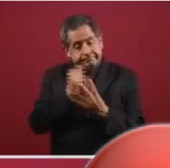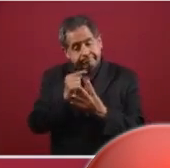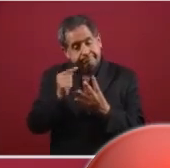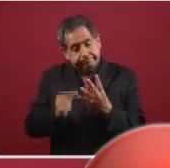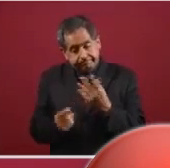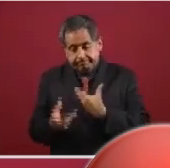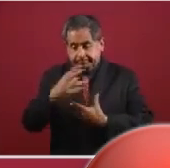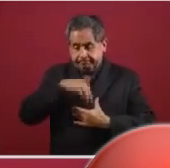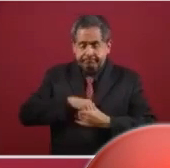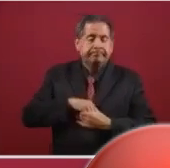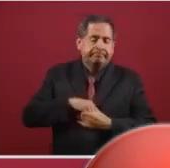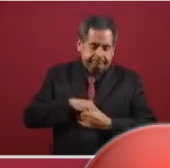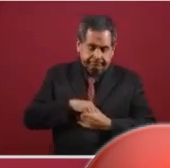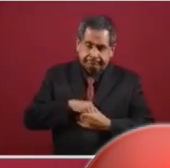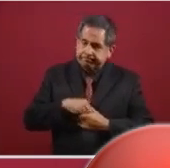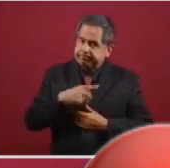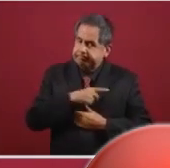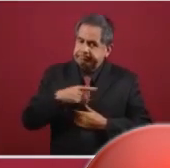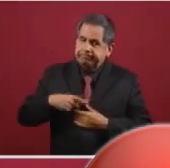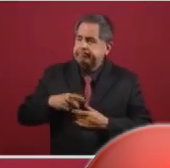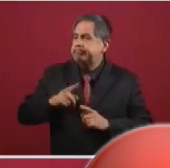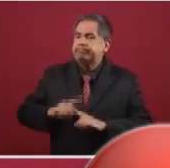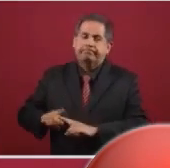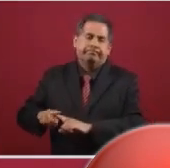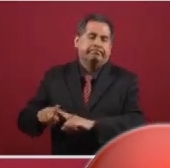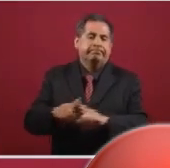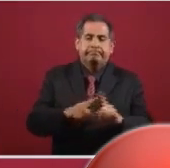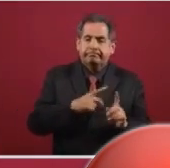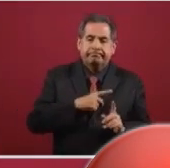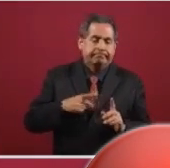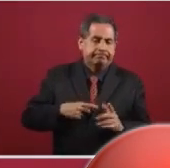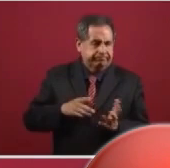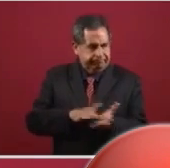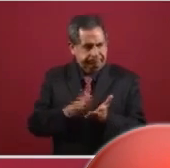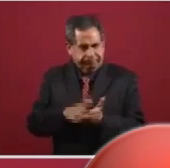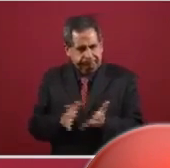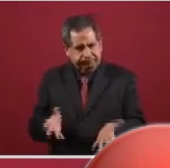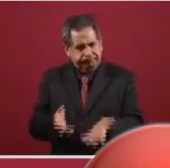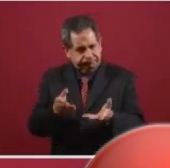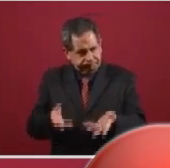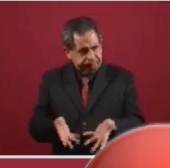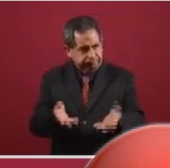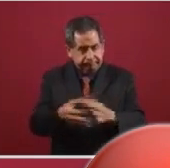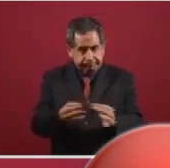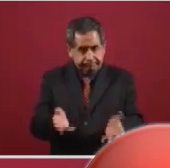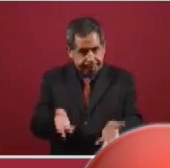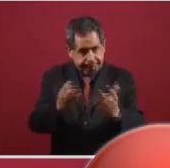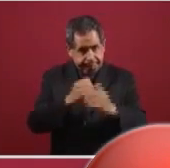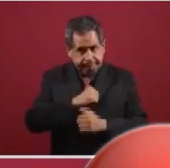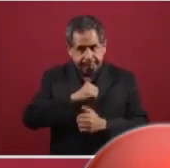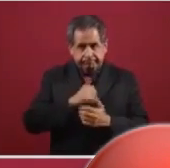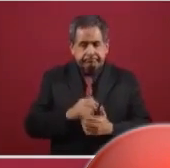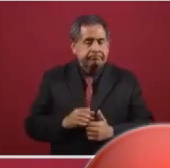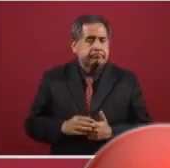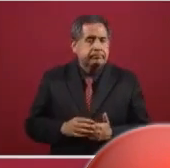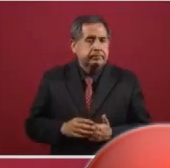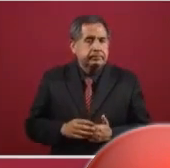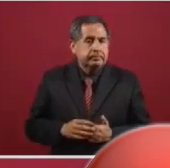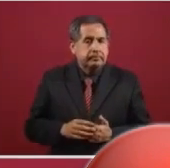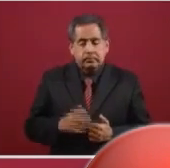en lo general que deben de fomentarse. Y les decía